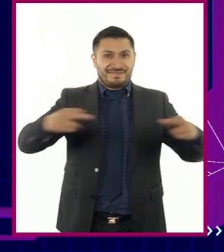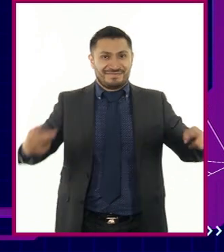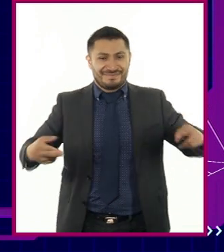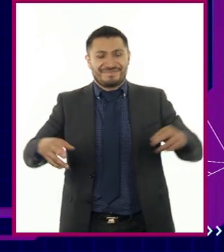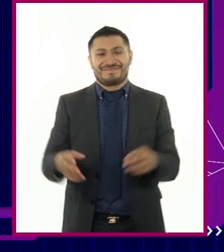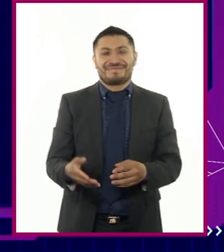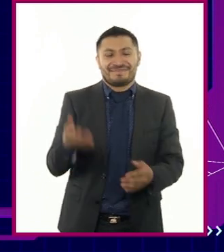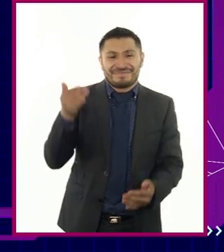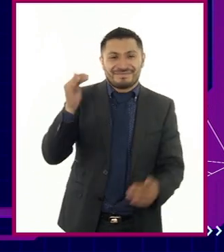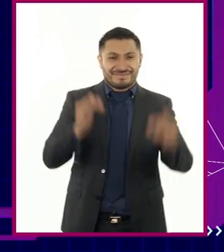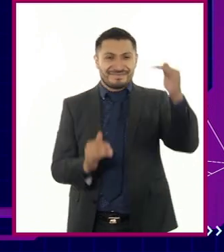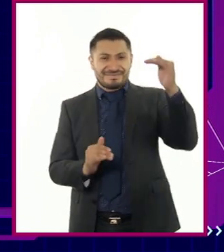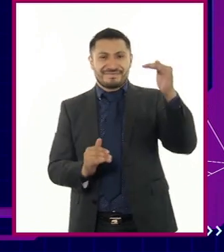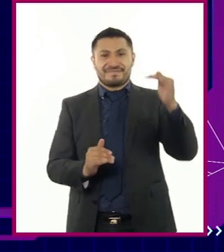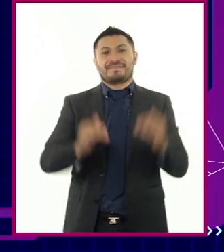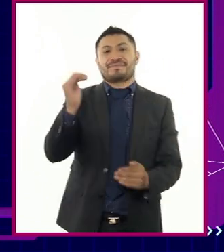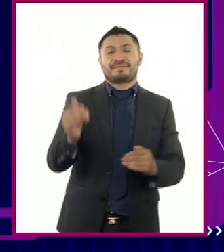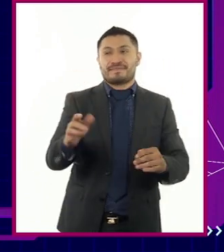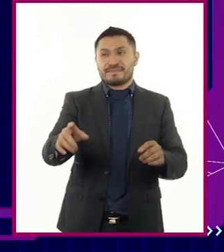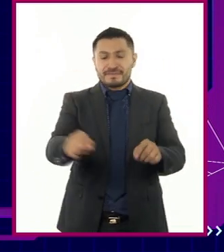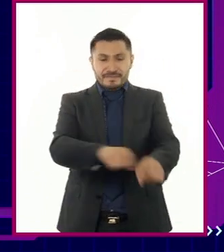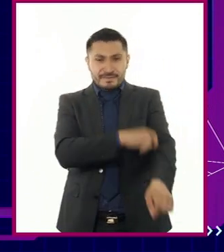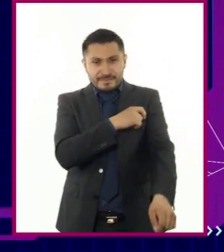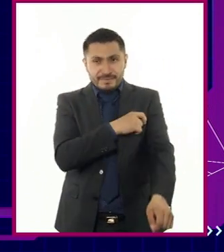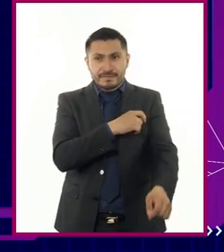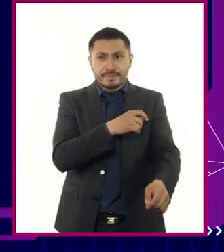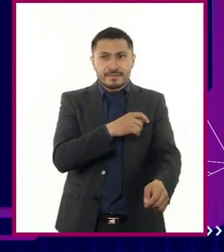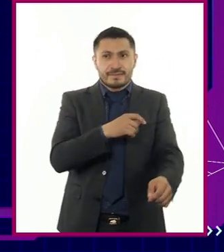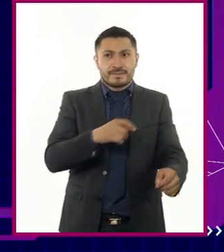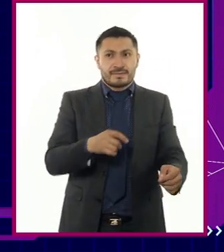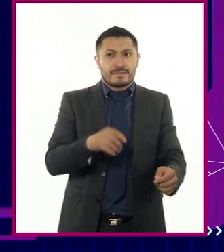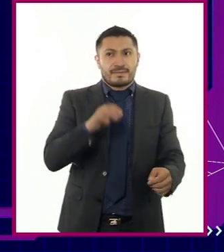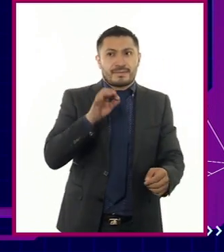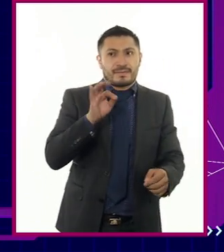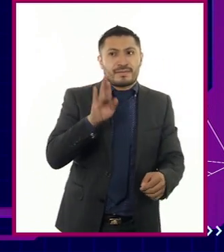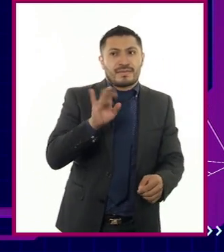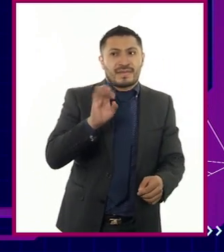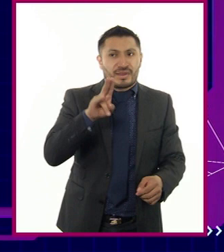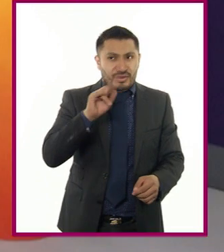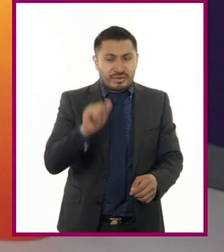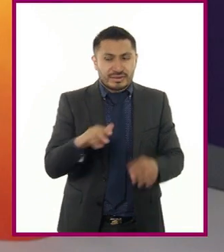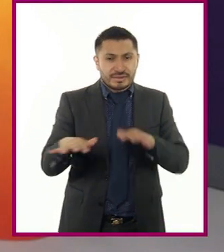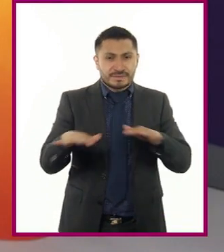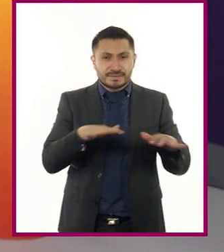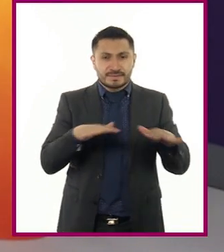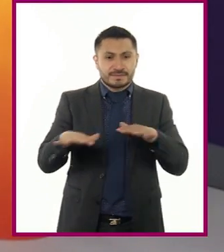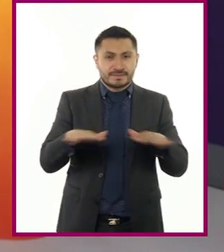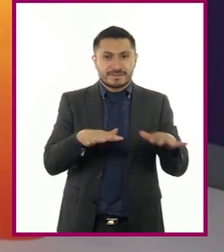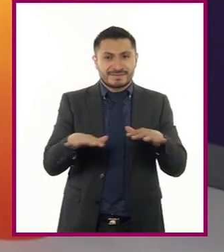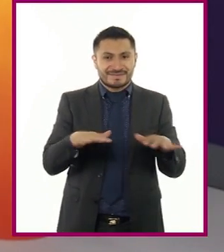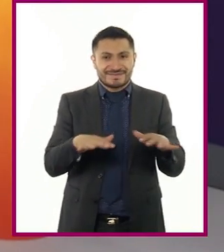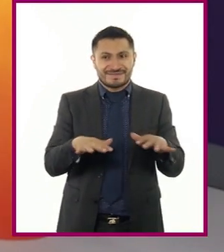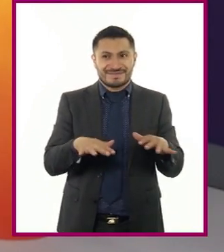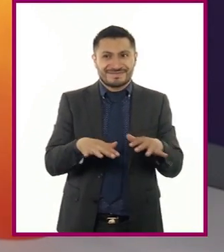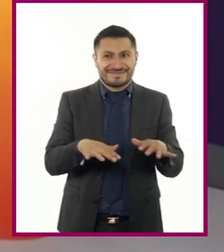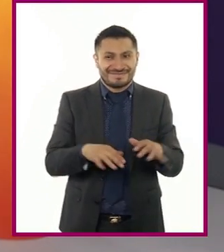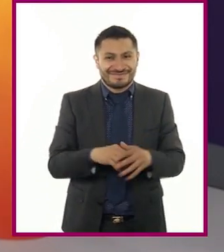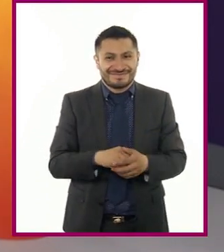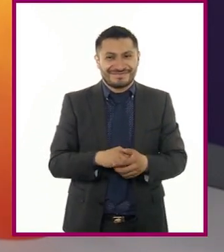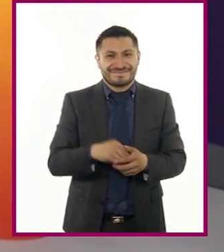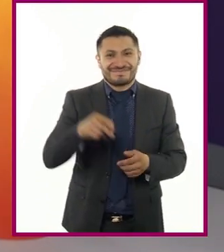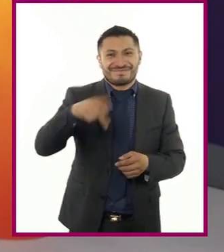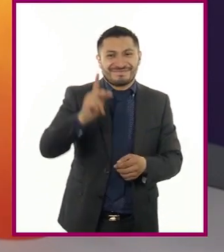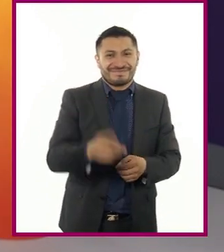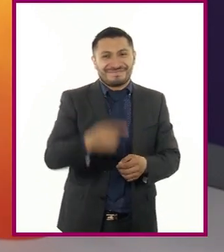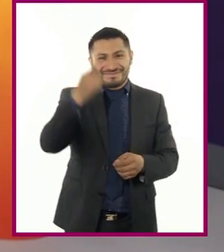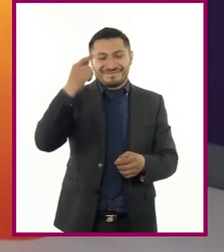proporcionalidad inversa entre la longitud de una cuerda y las frecuencias de sus vibraciones. Pero, ¿para